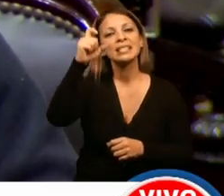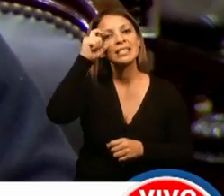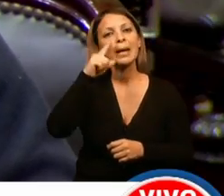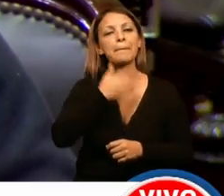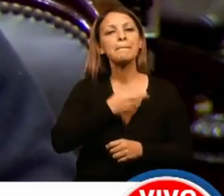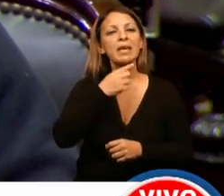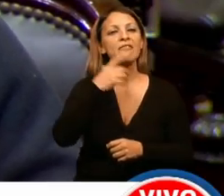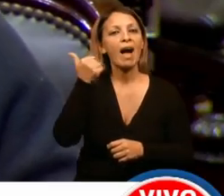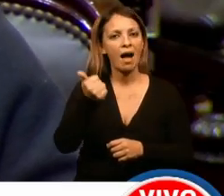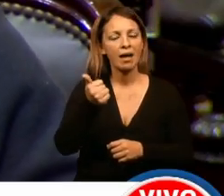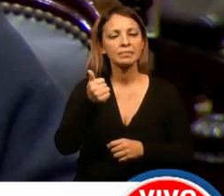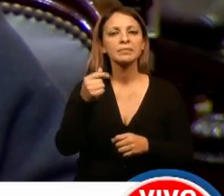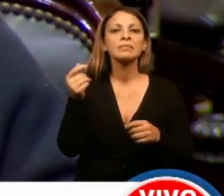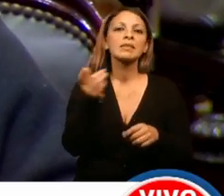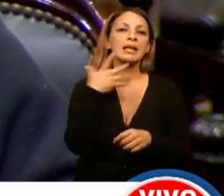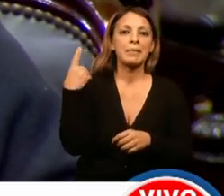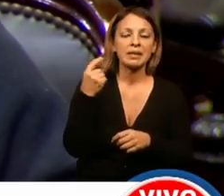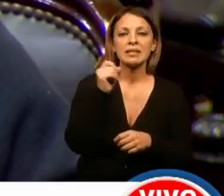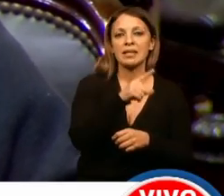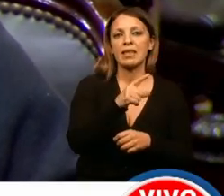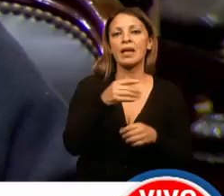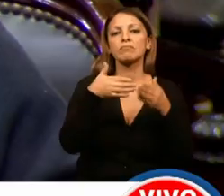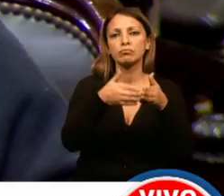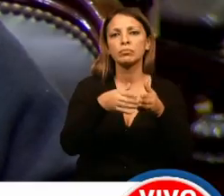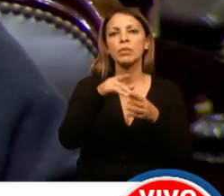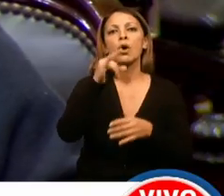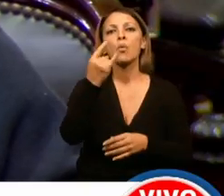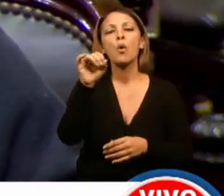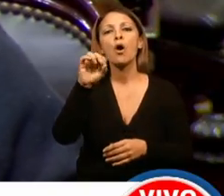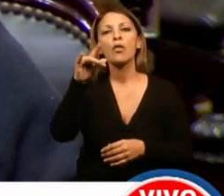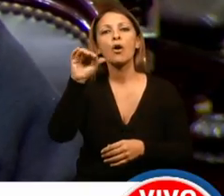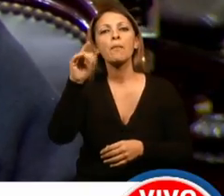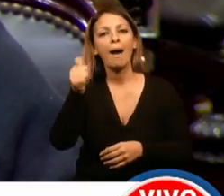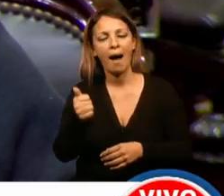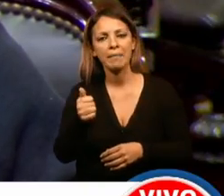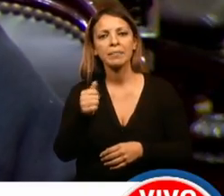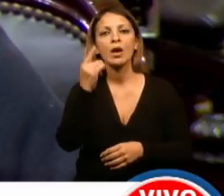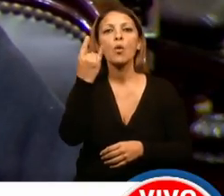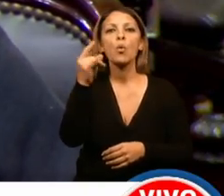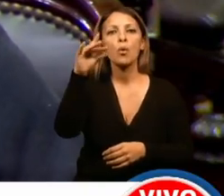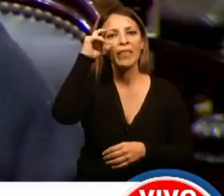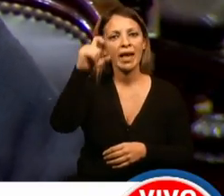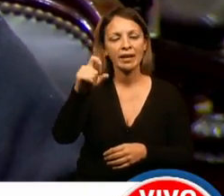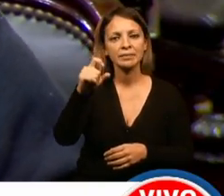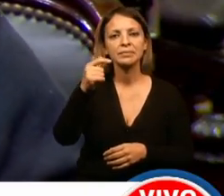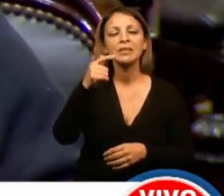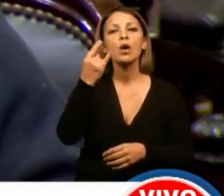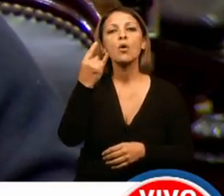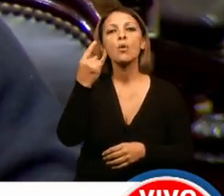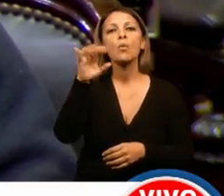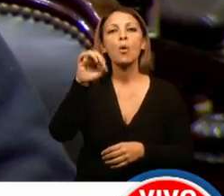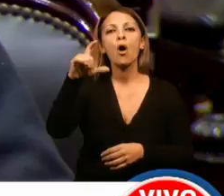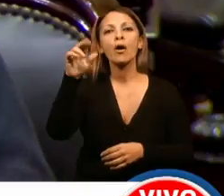capataces de buque o psn psoe meta cita world of war front y cultores udec signa 4